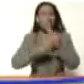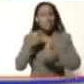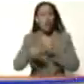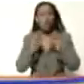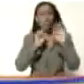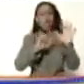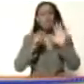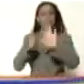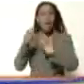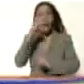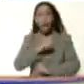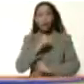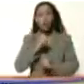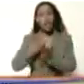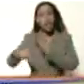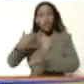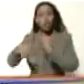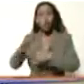relaciones diplomáticas.